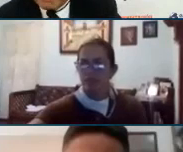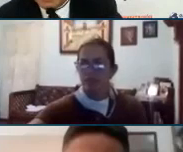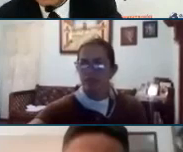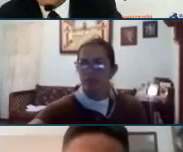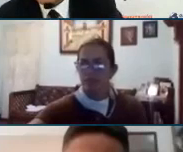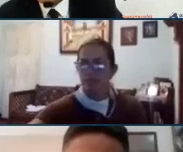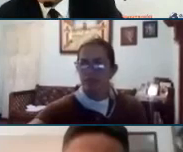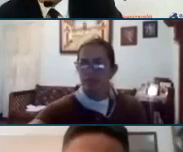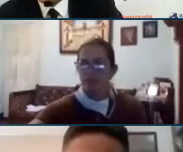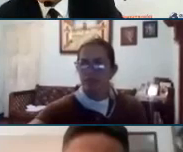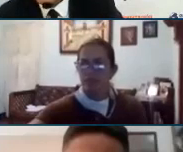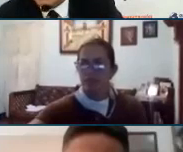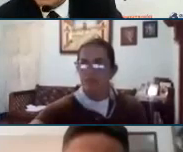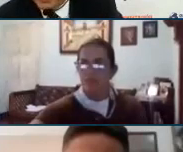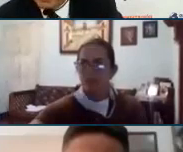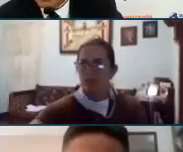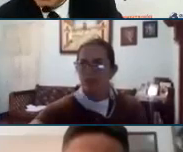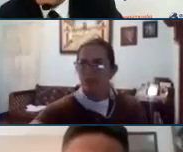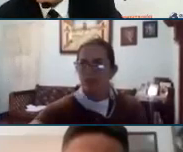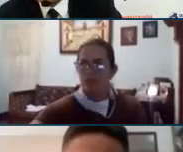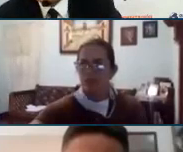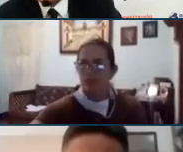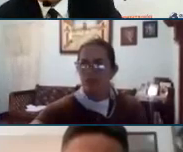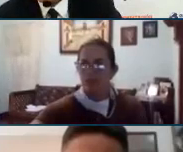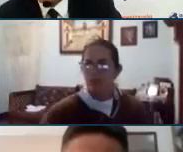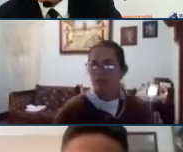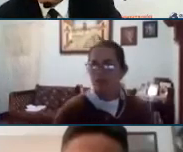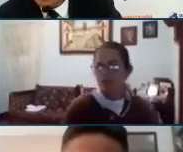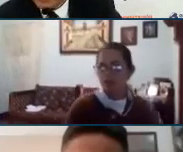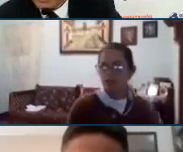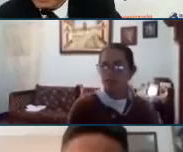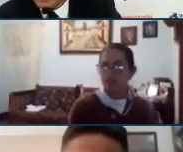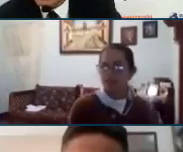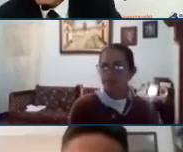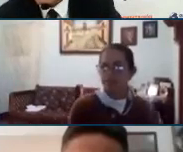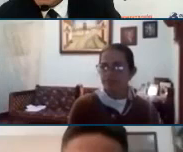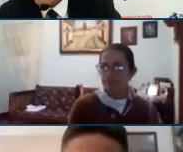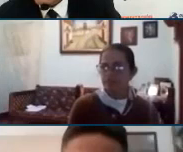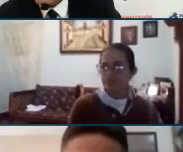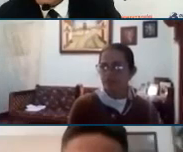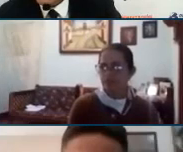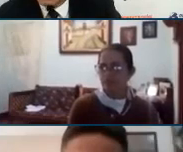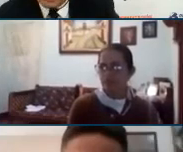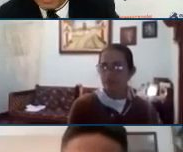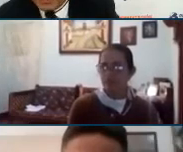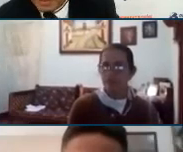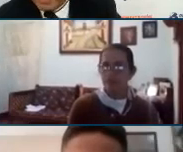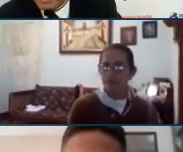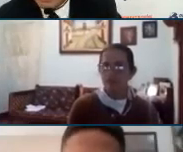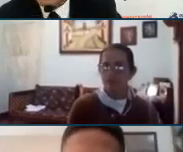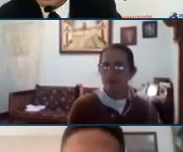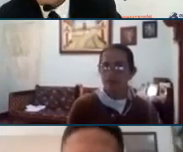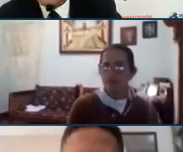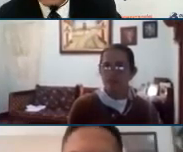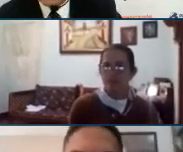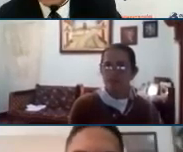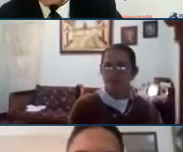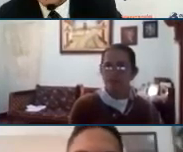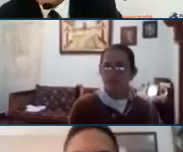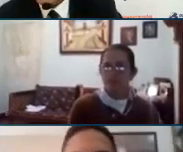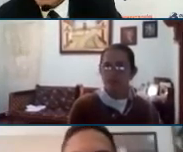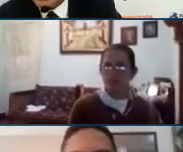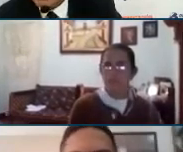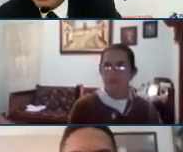han participado, ¿qué es jurisprudencia? Si conocen este tema, si saben este tema, de los que no hayan participado, por